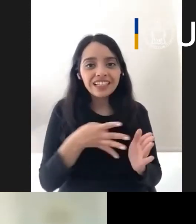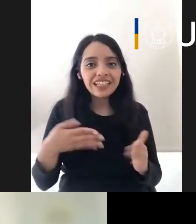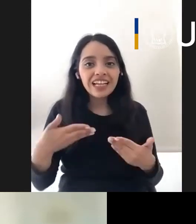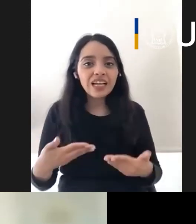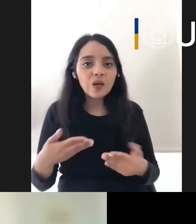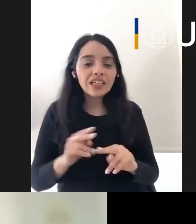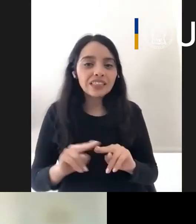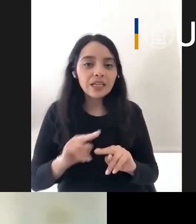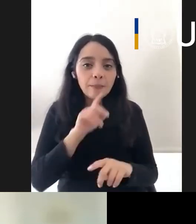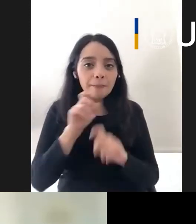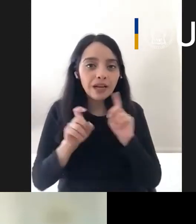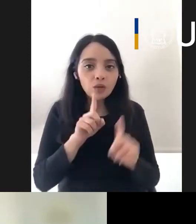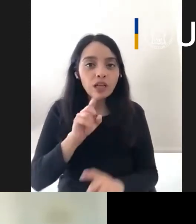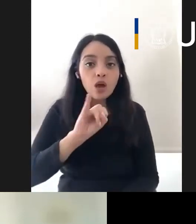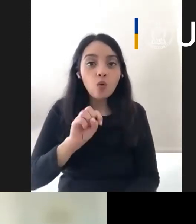Luis,